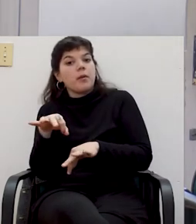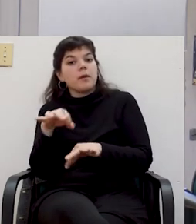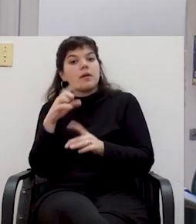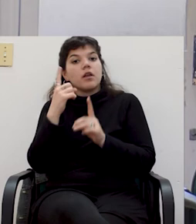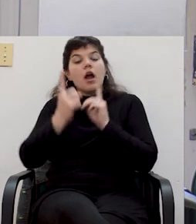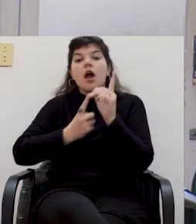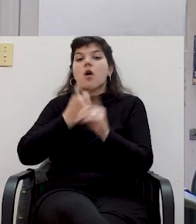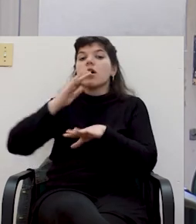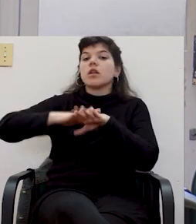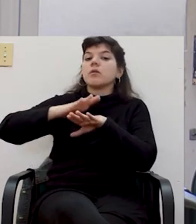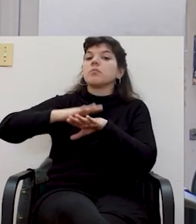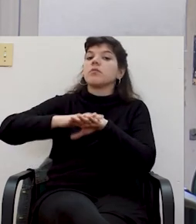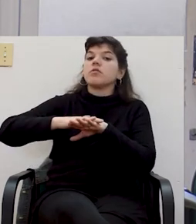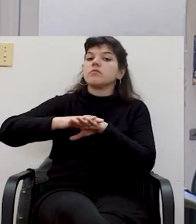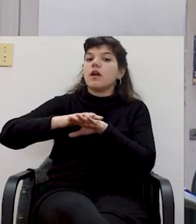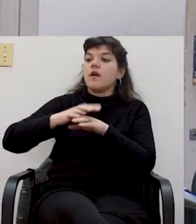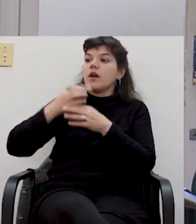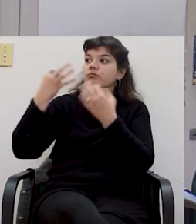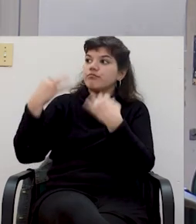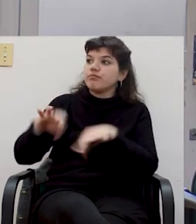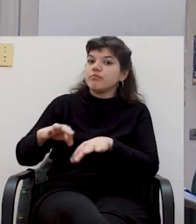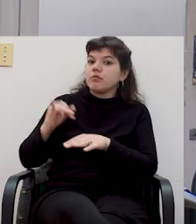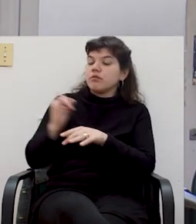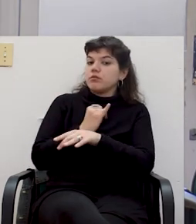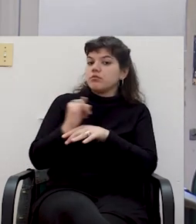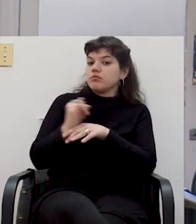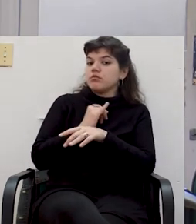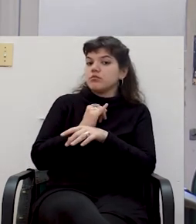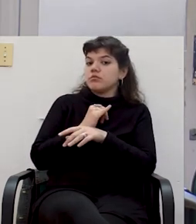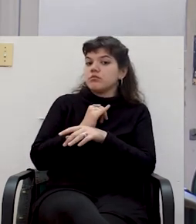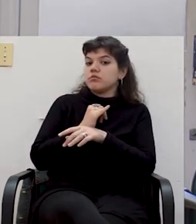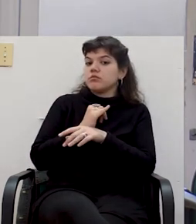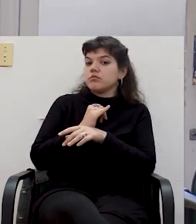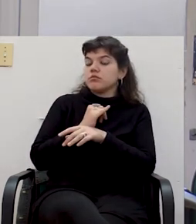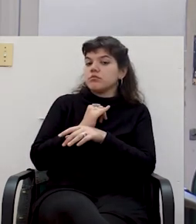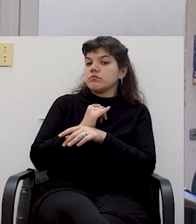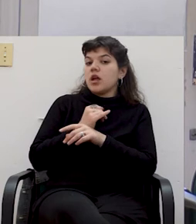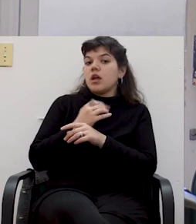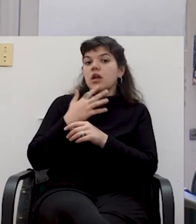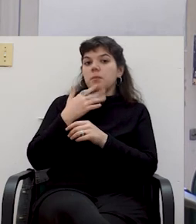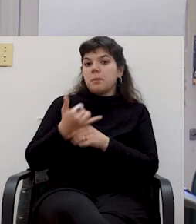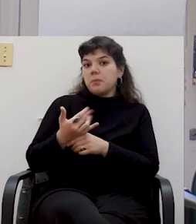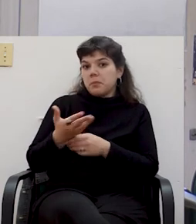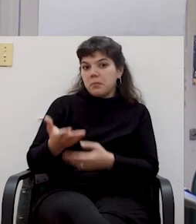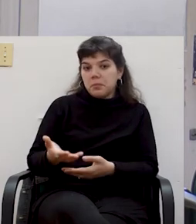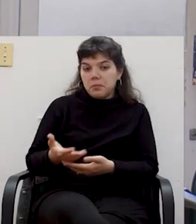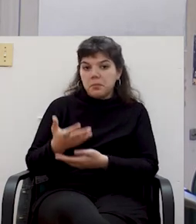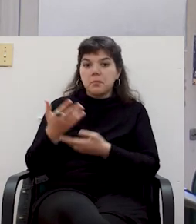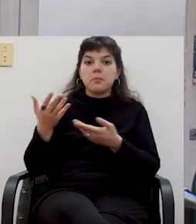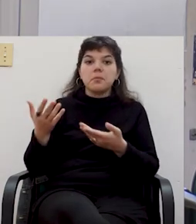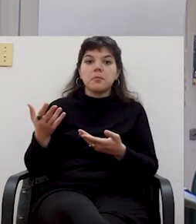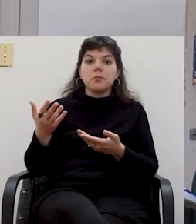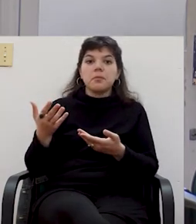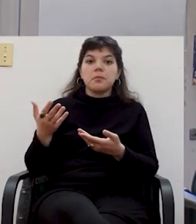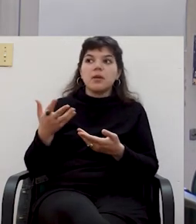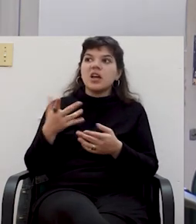las responsabilidades y de los cometidos institucionales. Y, por ejemplo, en términos de